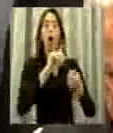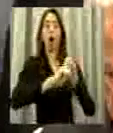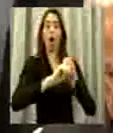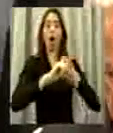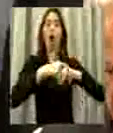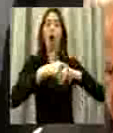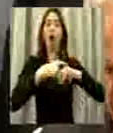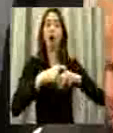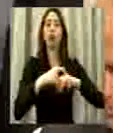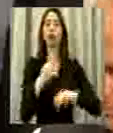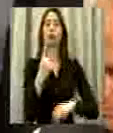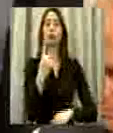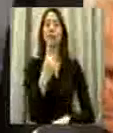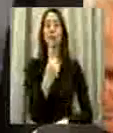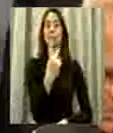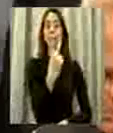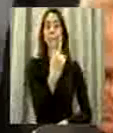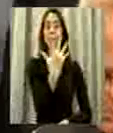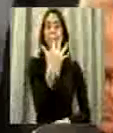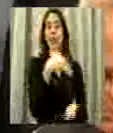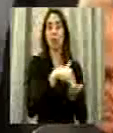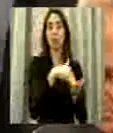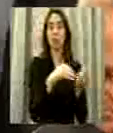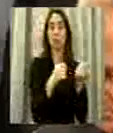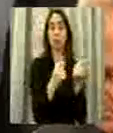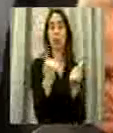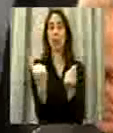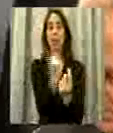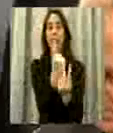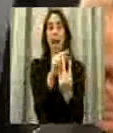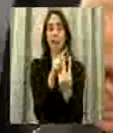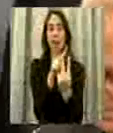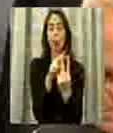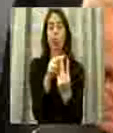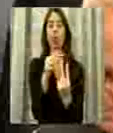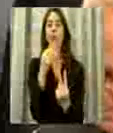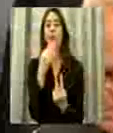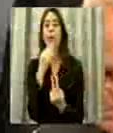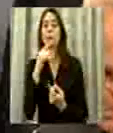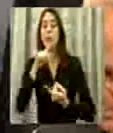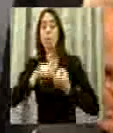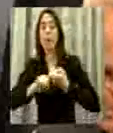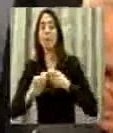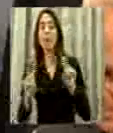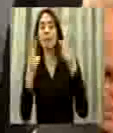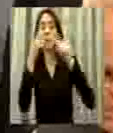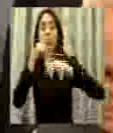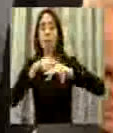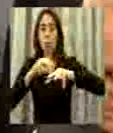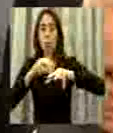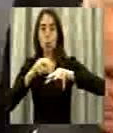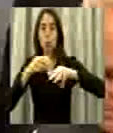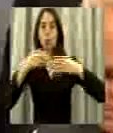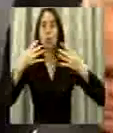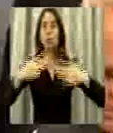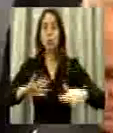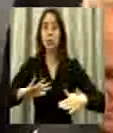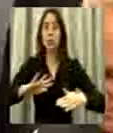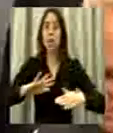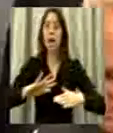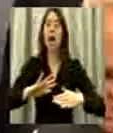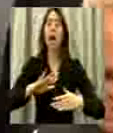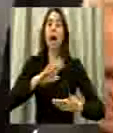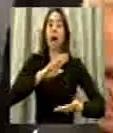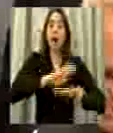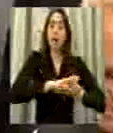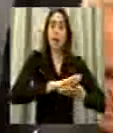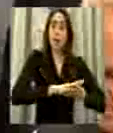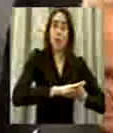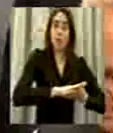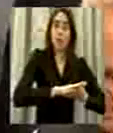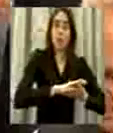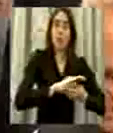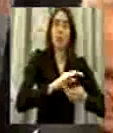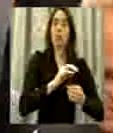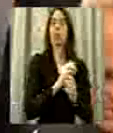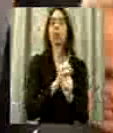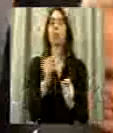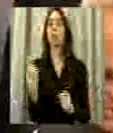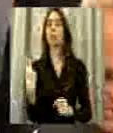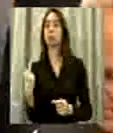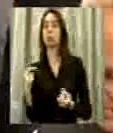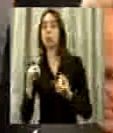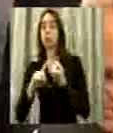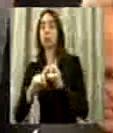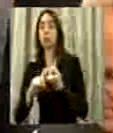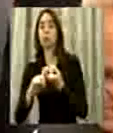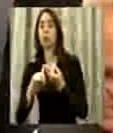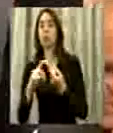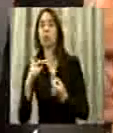por persona, y lo establecimos también para el cónyuge sobreviviente viudo que, habiendo cumplido, no logró llegar con su cónyuge